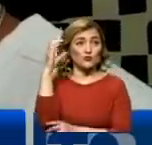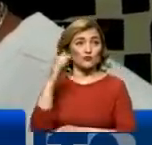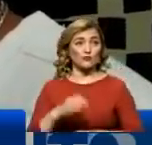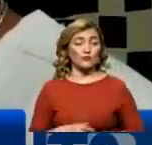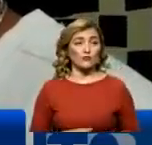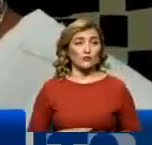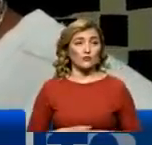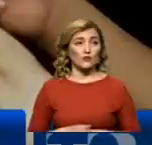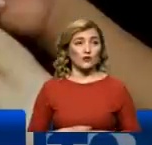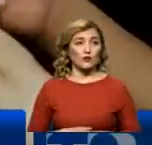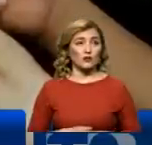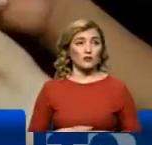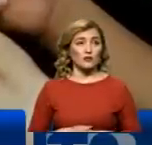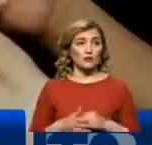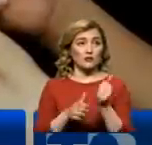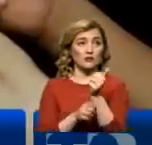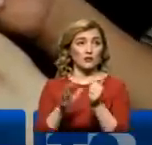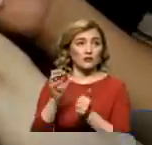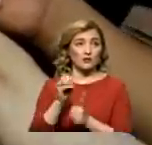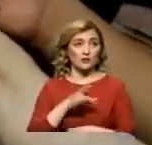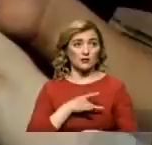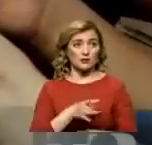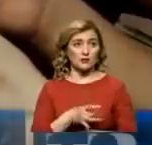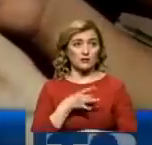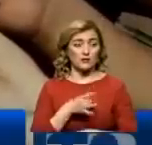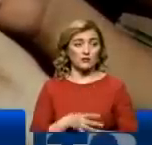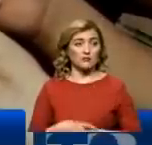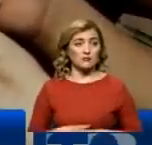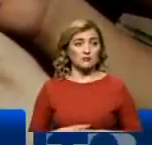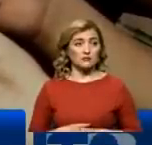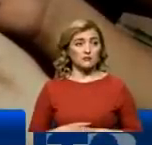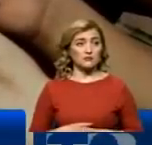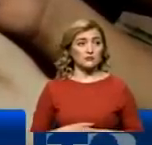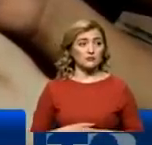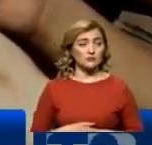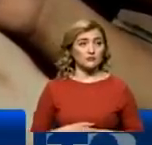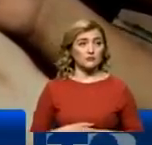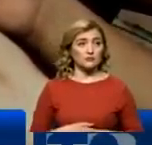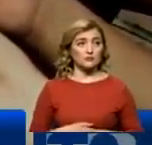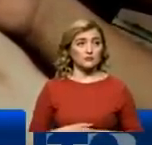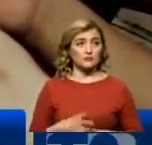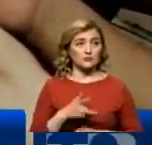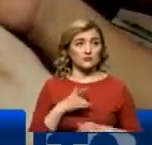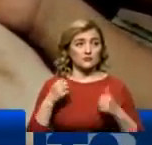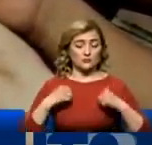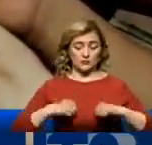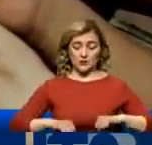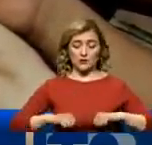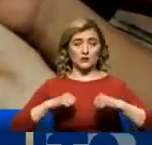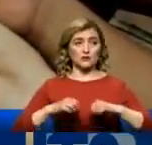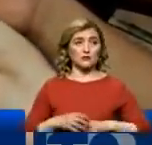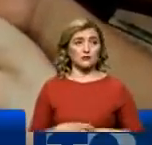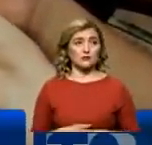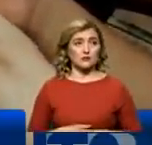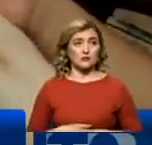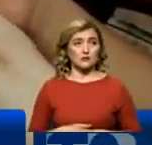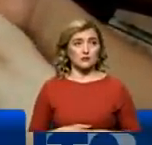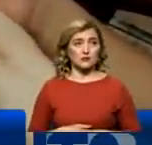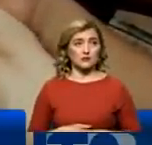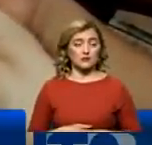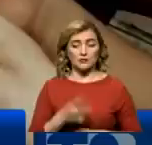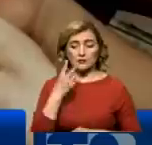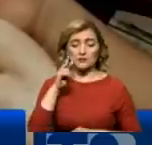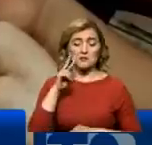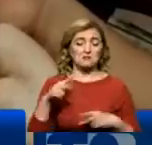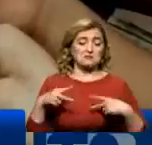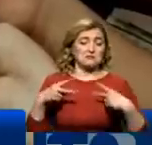mi hermano, no es nada, pero me duele en mi alma, le digo la verdad. Y yo me siento triste y... Yo no lo creo porque hasta ayer yo lo